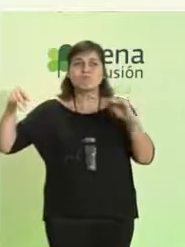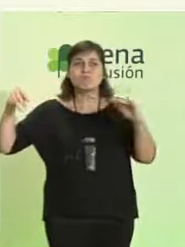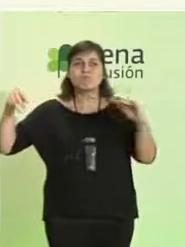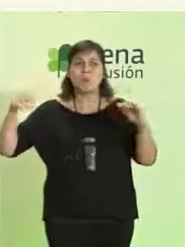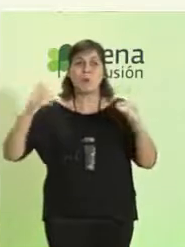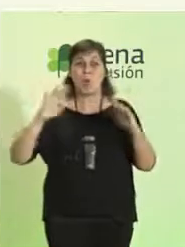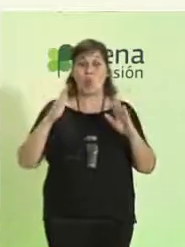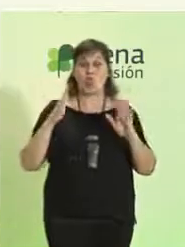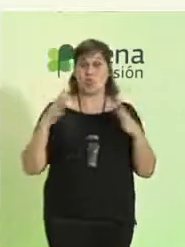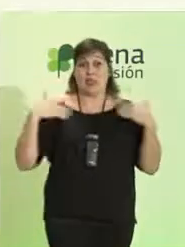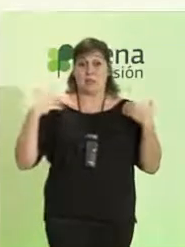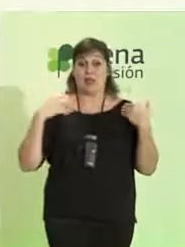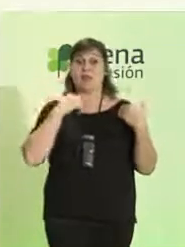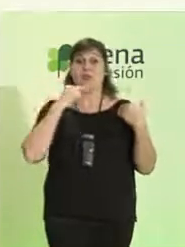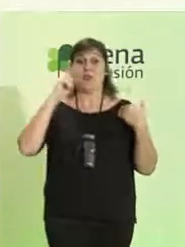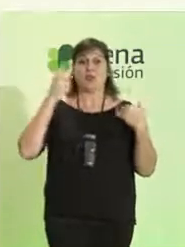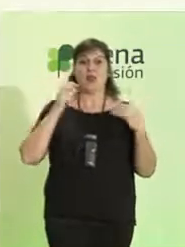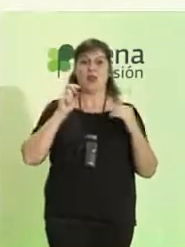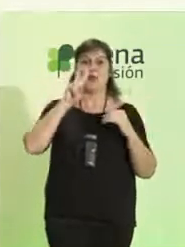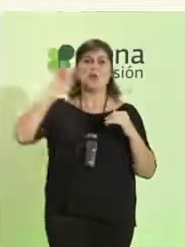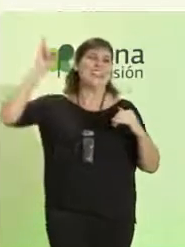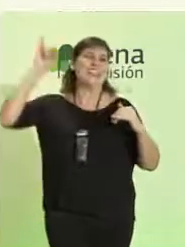Pero de repente hay otras voces que de repente...